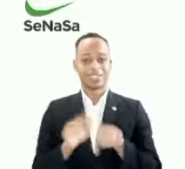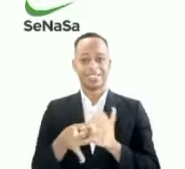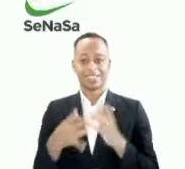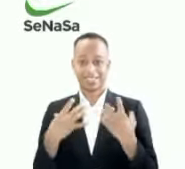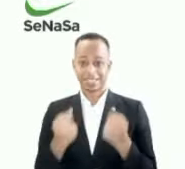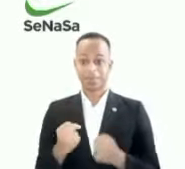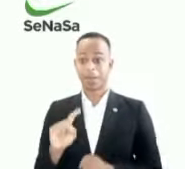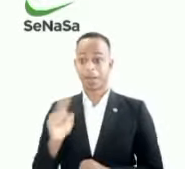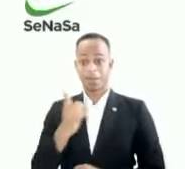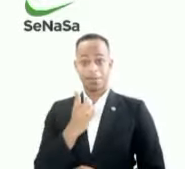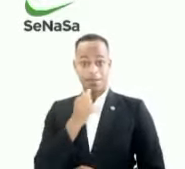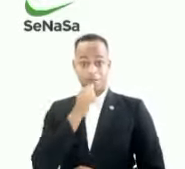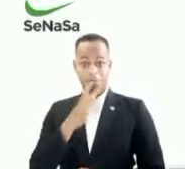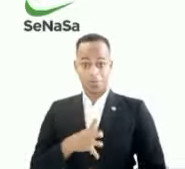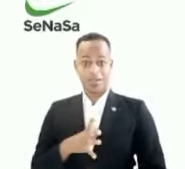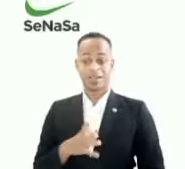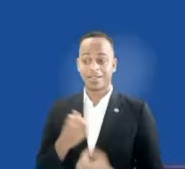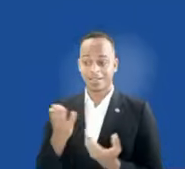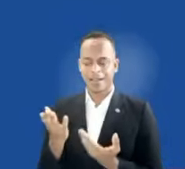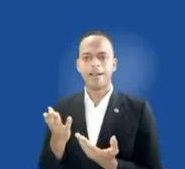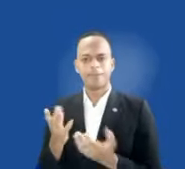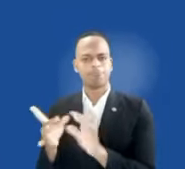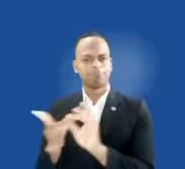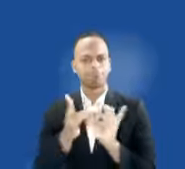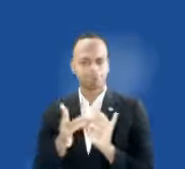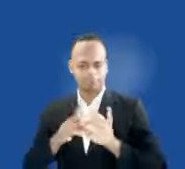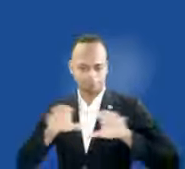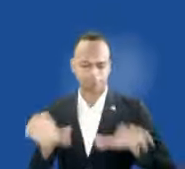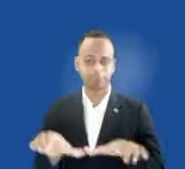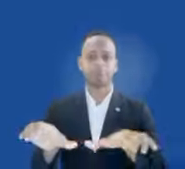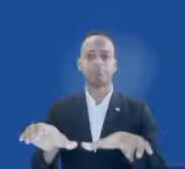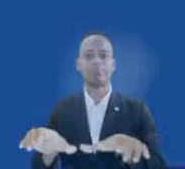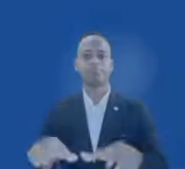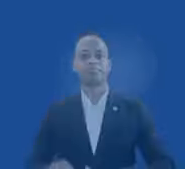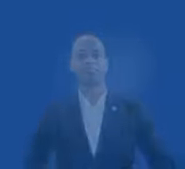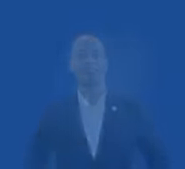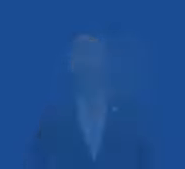de Salud y la Primera Dama Raquel Arbaje, uniendo voluntades.